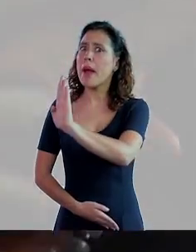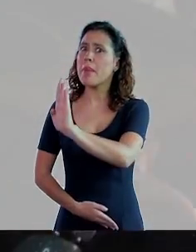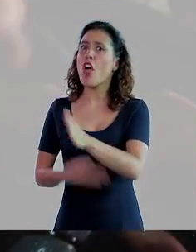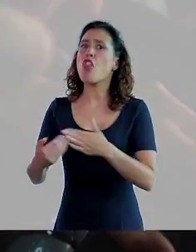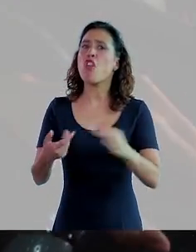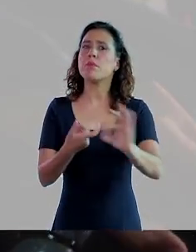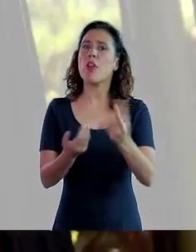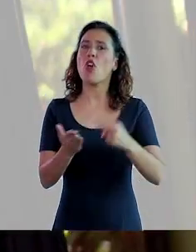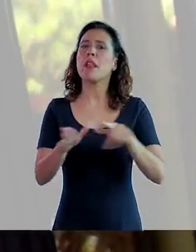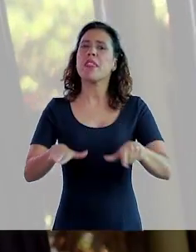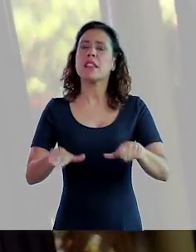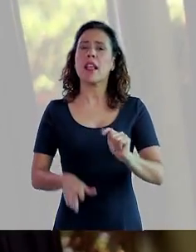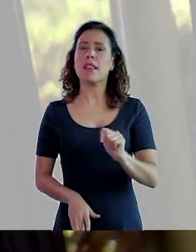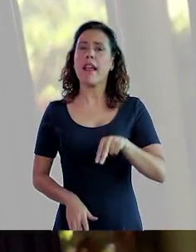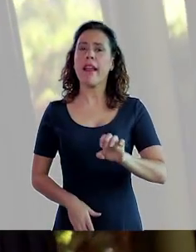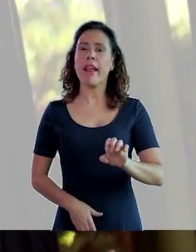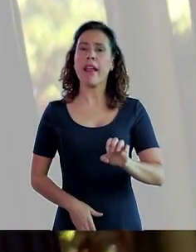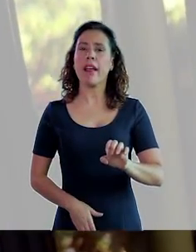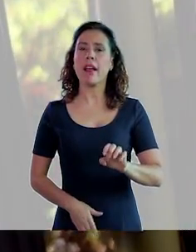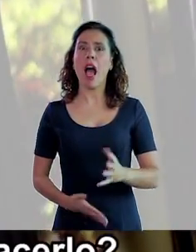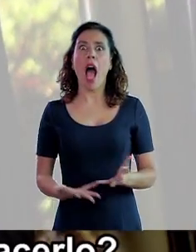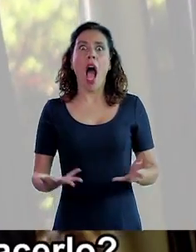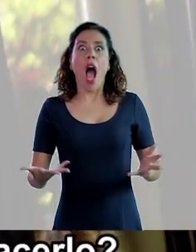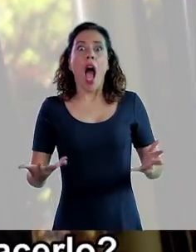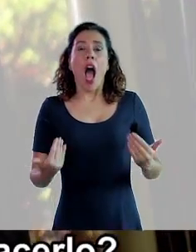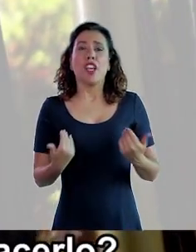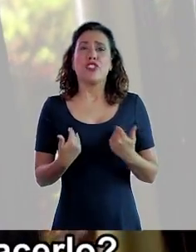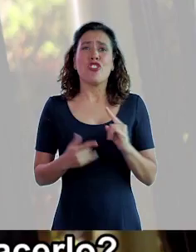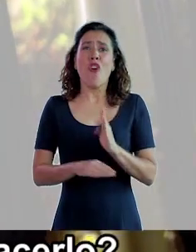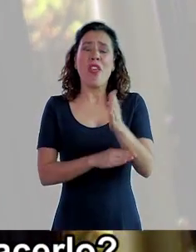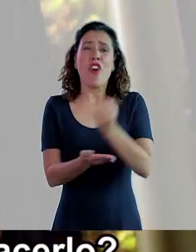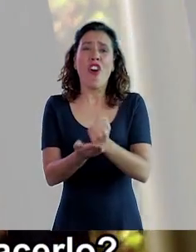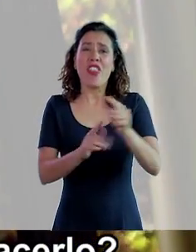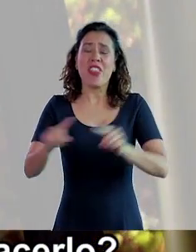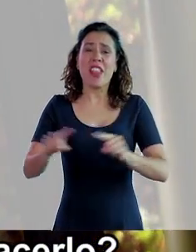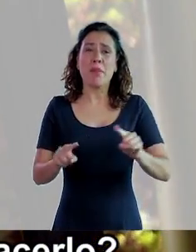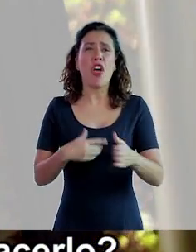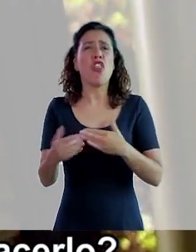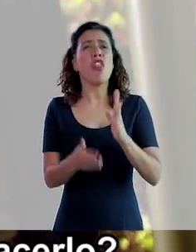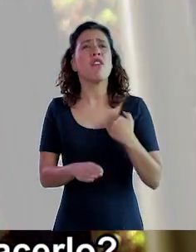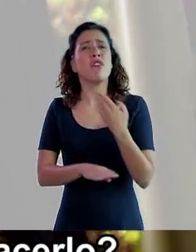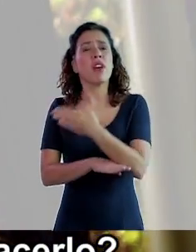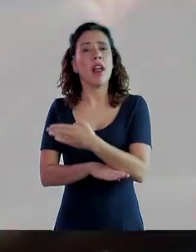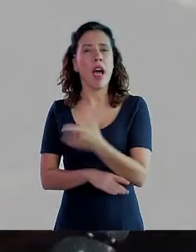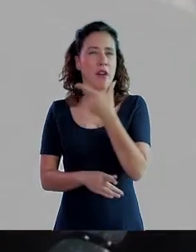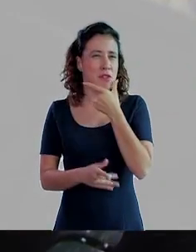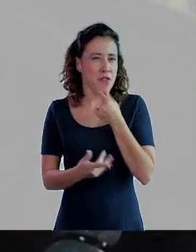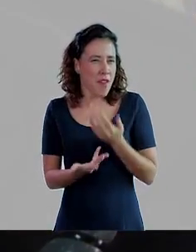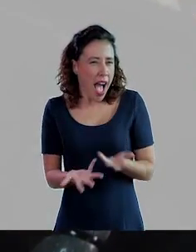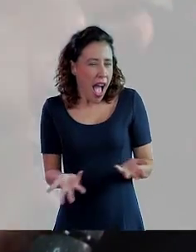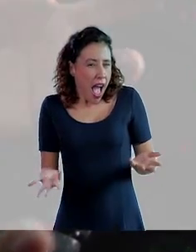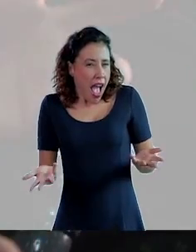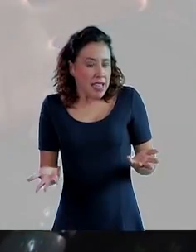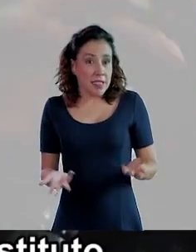Oye, para. ¿Dónde está el sello 2017 de la TNE? Ay, que no iba a hacer el trámite. ¿Dónde habrá que hacerlo? Es